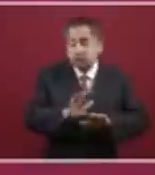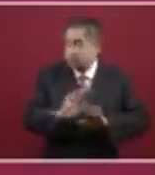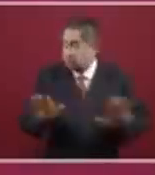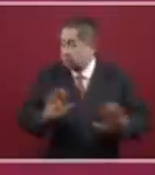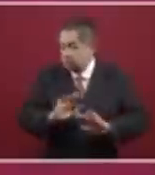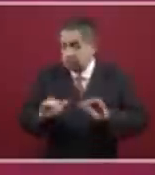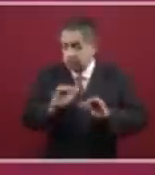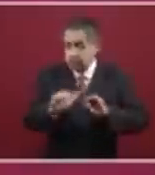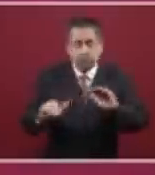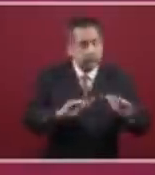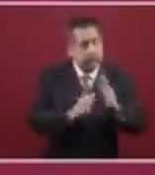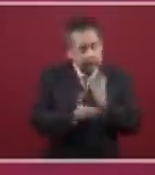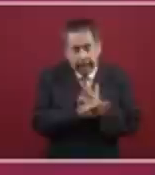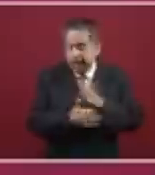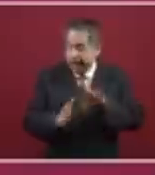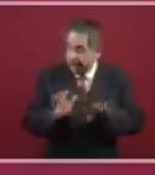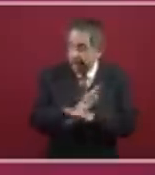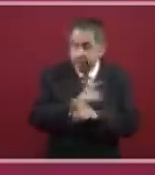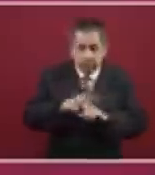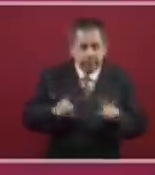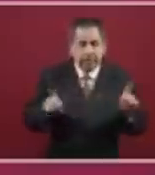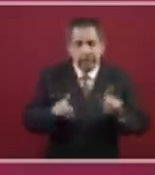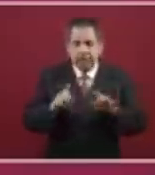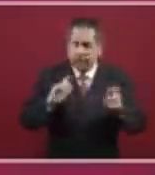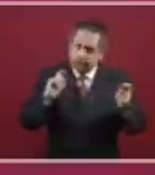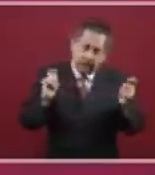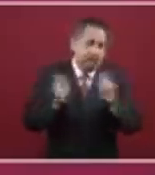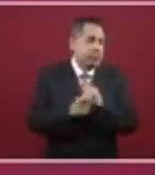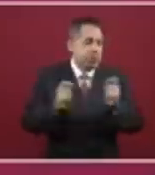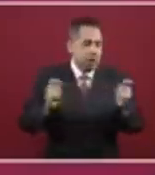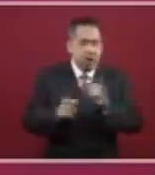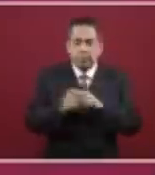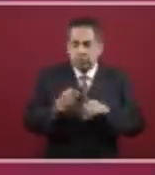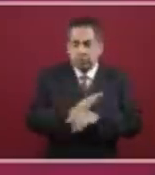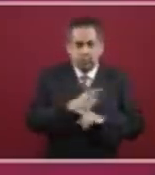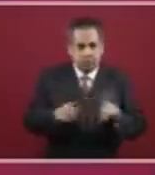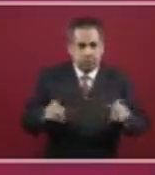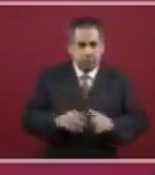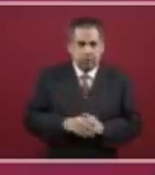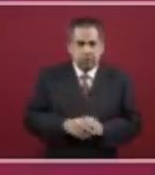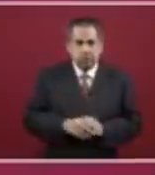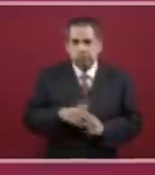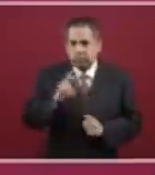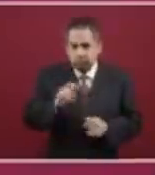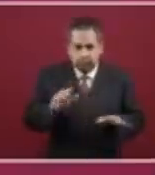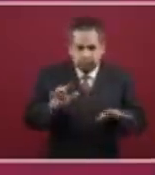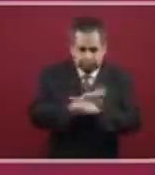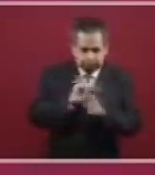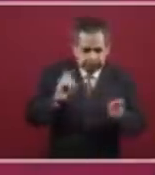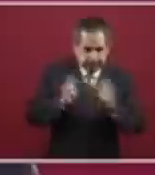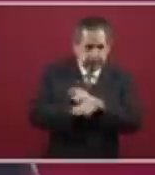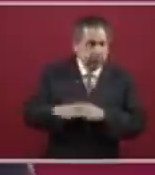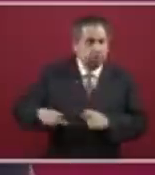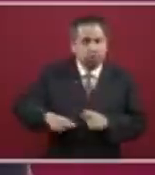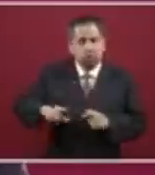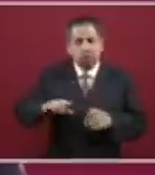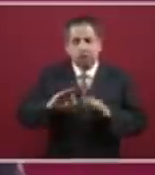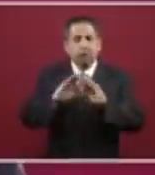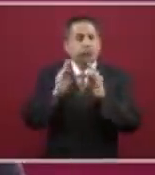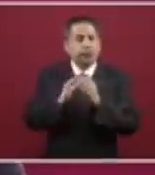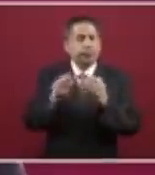recordando. Esto ya cambió, es una transformación. No es un cambio de gobierno, es un cambio